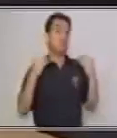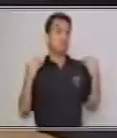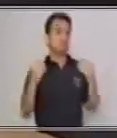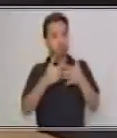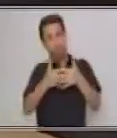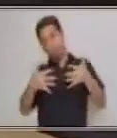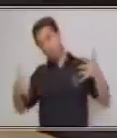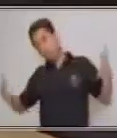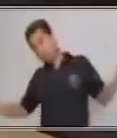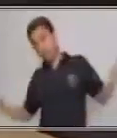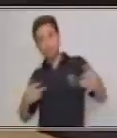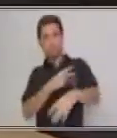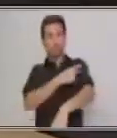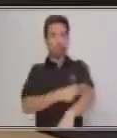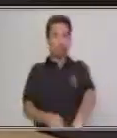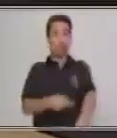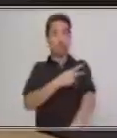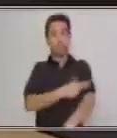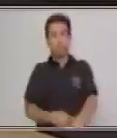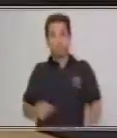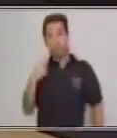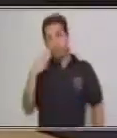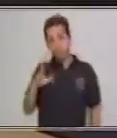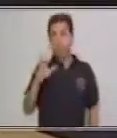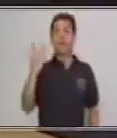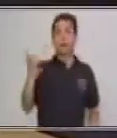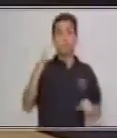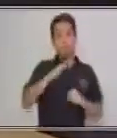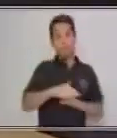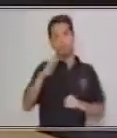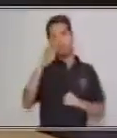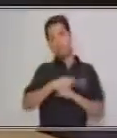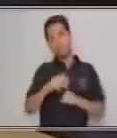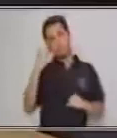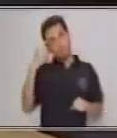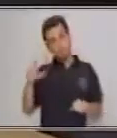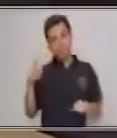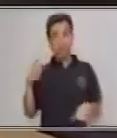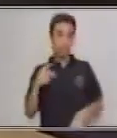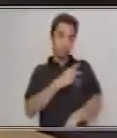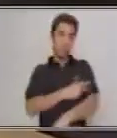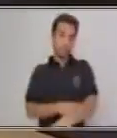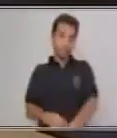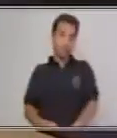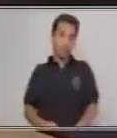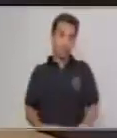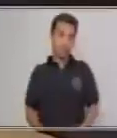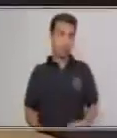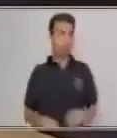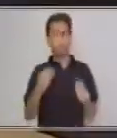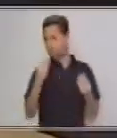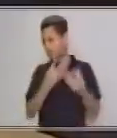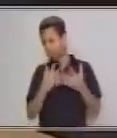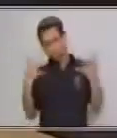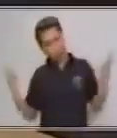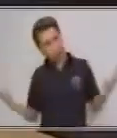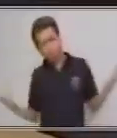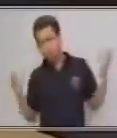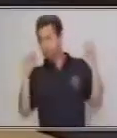son otros personajes que también pueden estar contando sus historias, ¿sí? Puede tener muchas